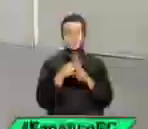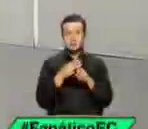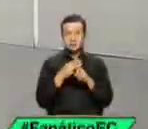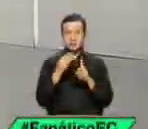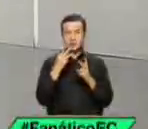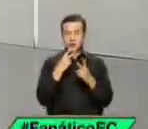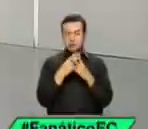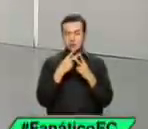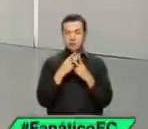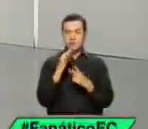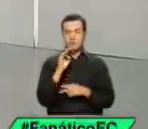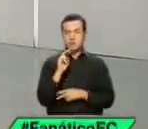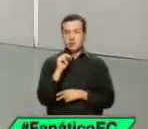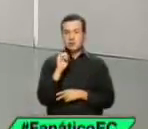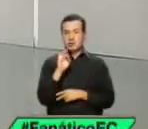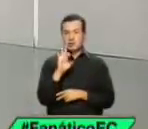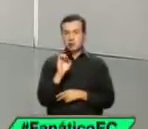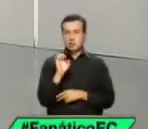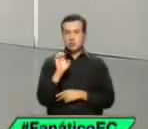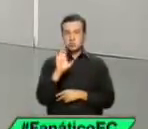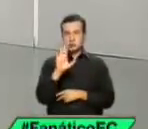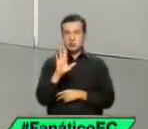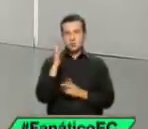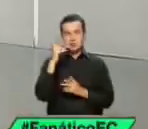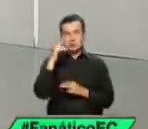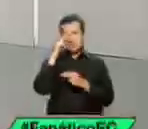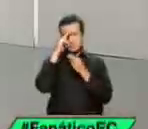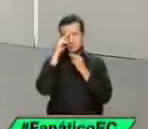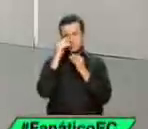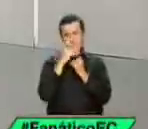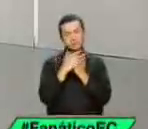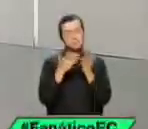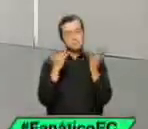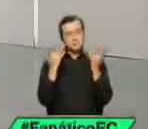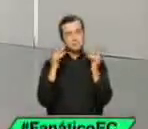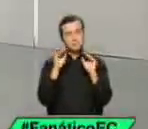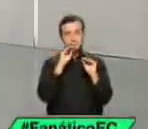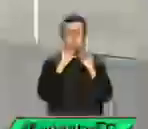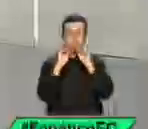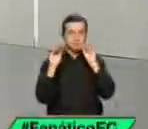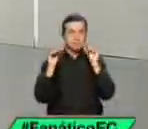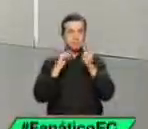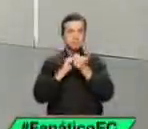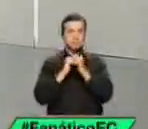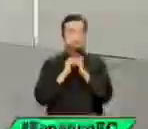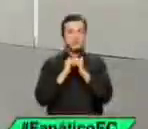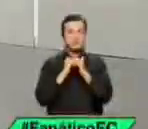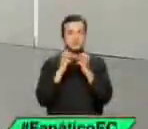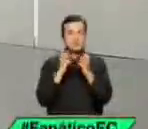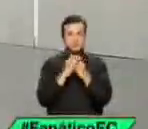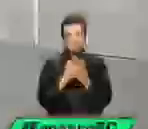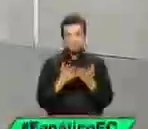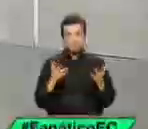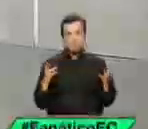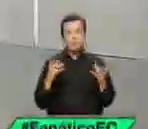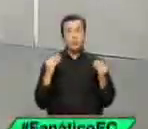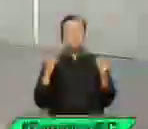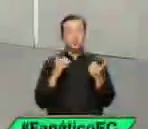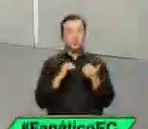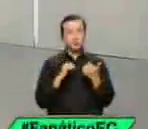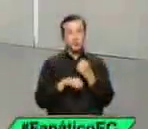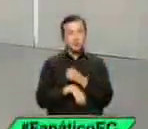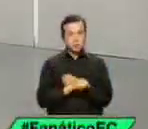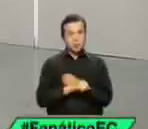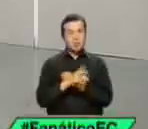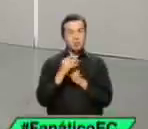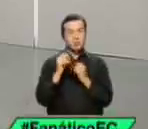con el hashtag Fanático S. Es todo en cuanto podemos contarles en deportes. Les deseo un fin de semana repleto de fútbol y